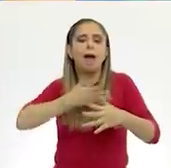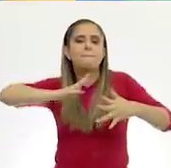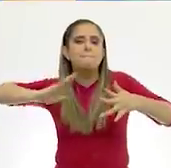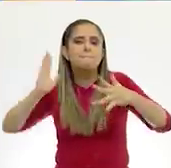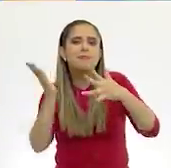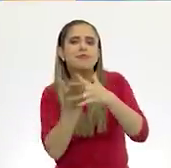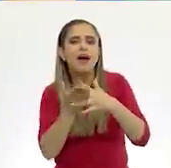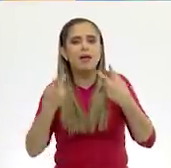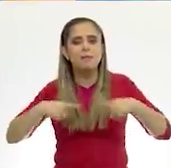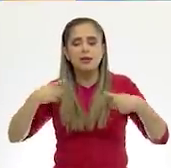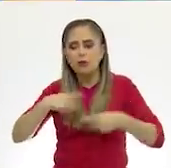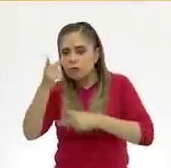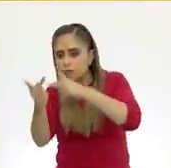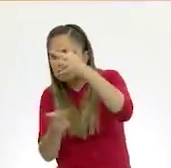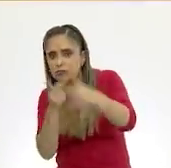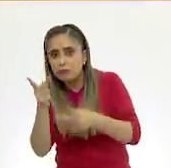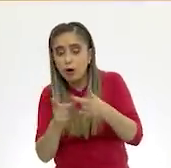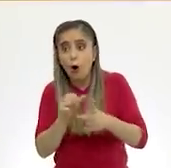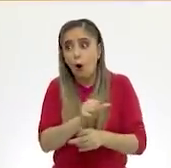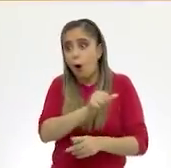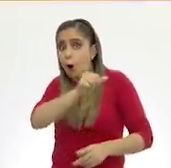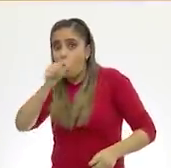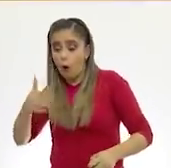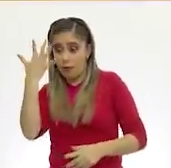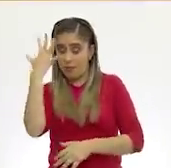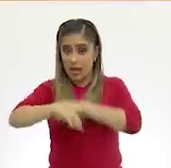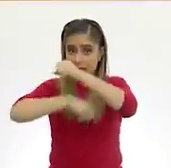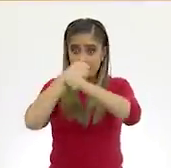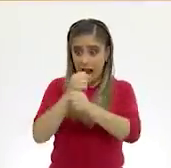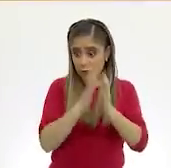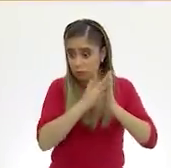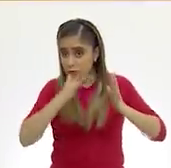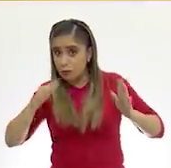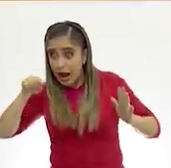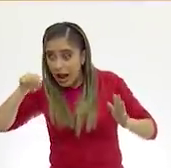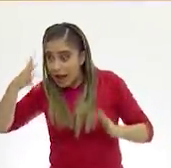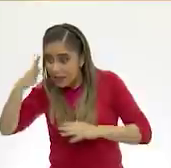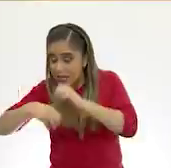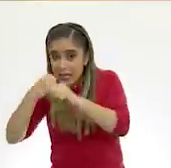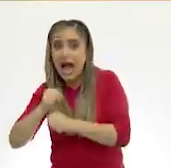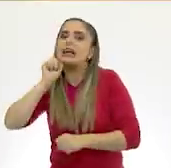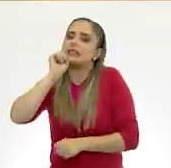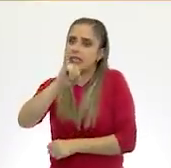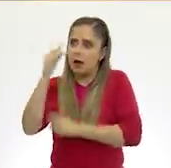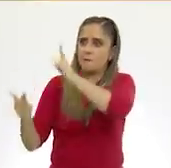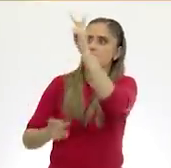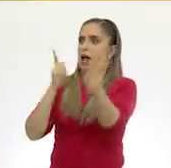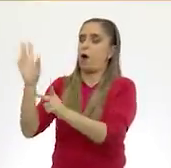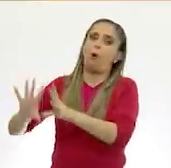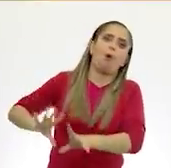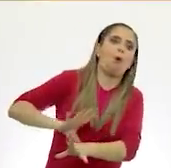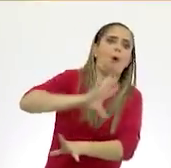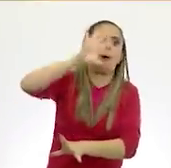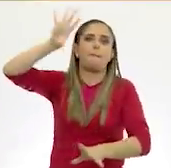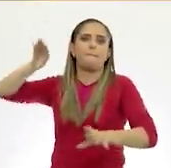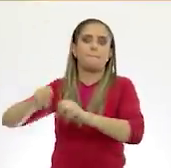también este dato. Ya entendí. Aunque he visto y escuchado que hoy en día